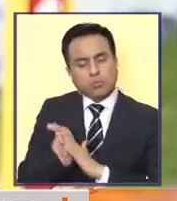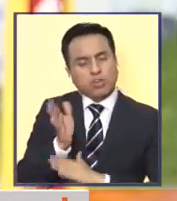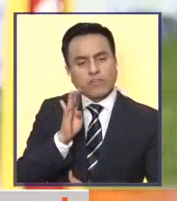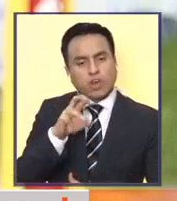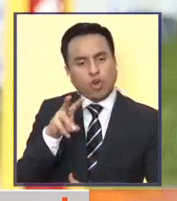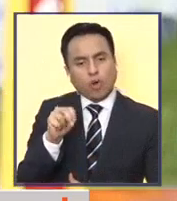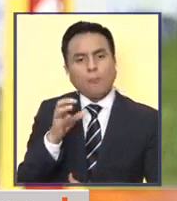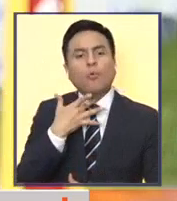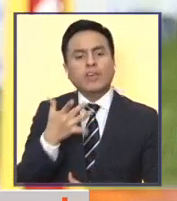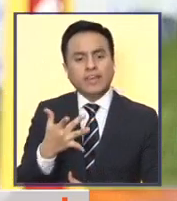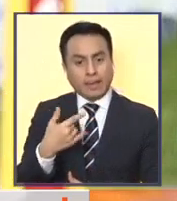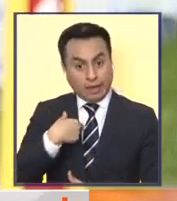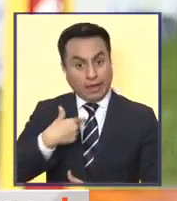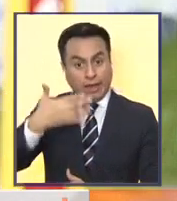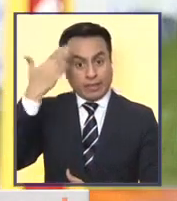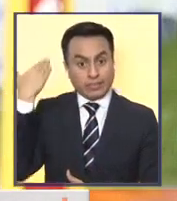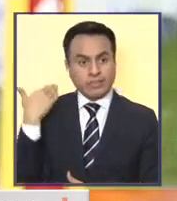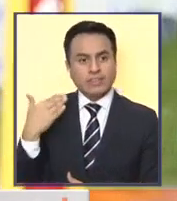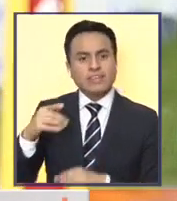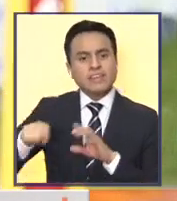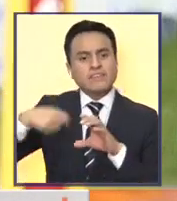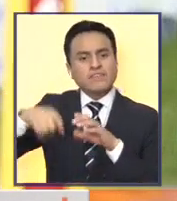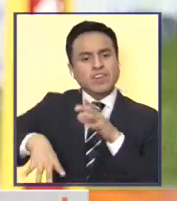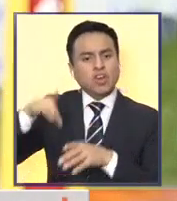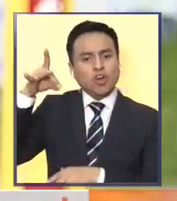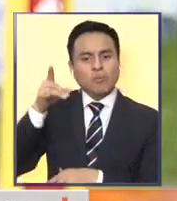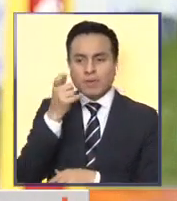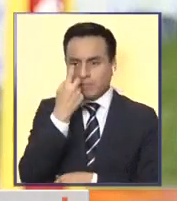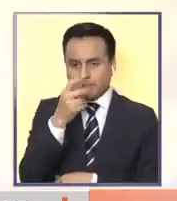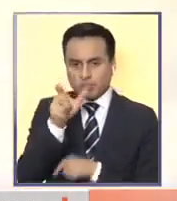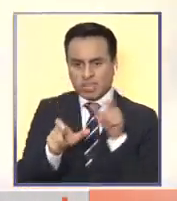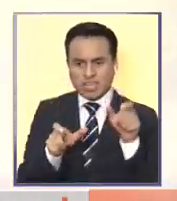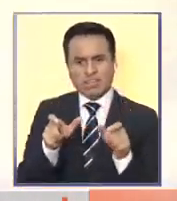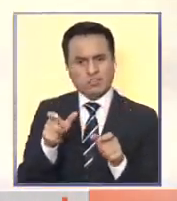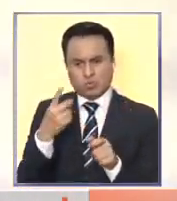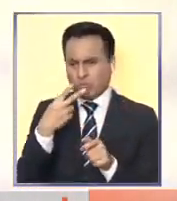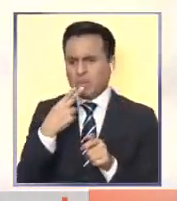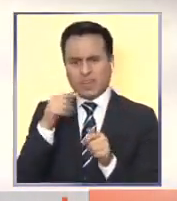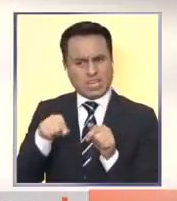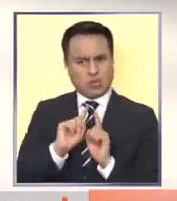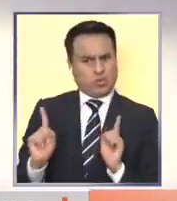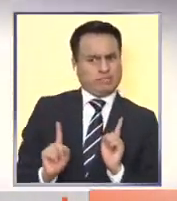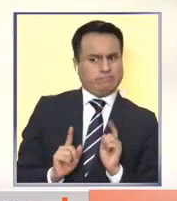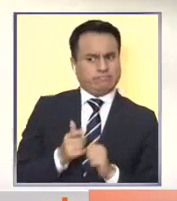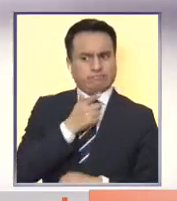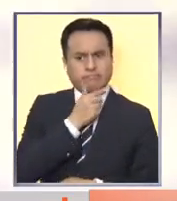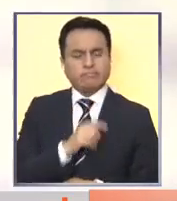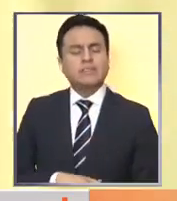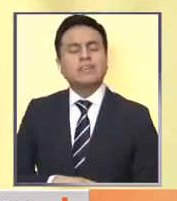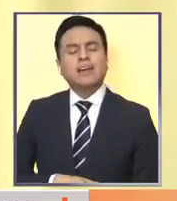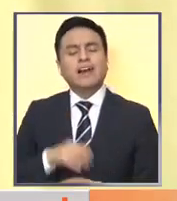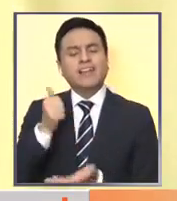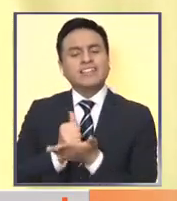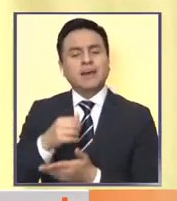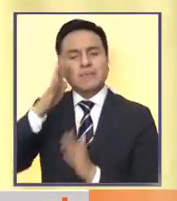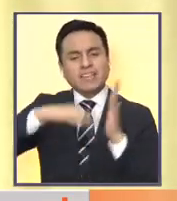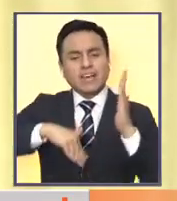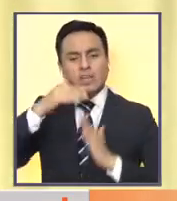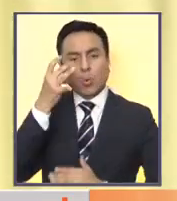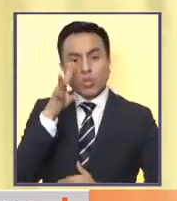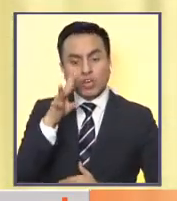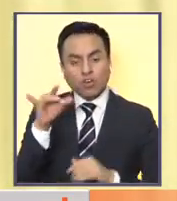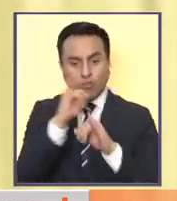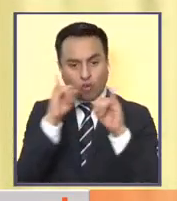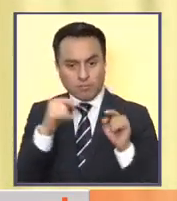porque me pasó que en un bingo vi gente que no era de la comuna. El caso de la alcaldesa de La Pintana no es el único de su